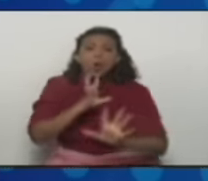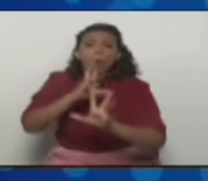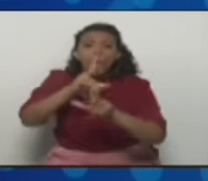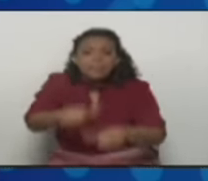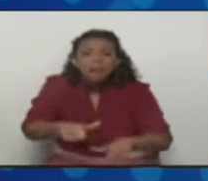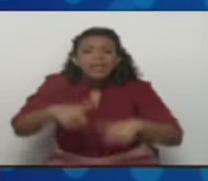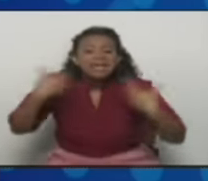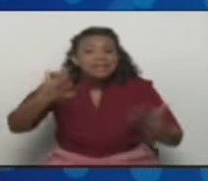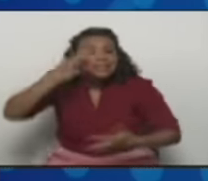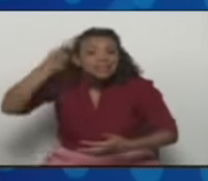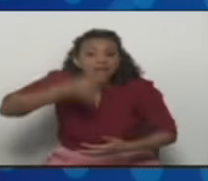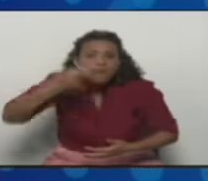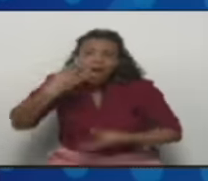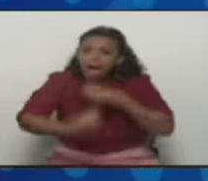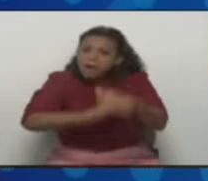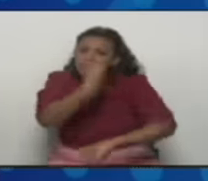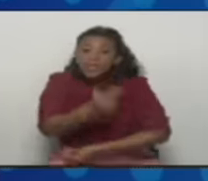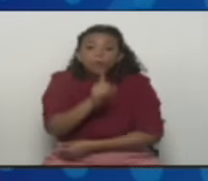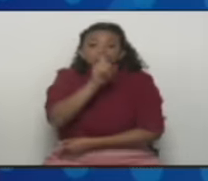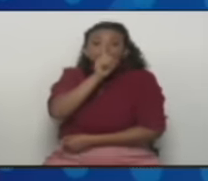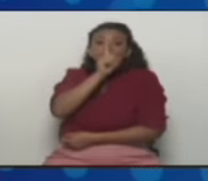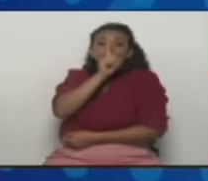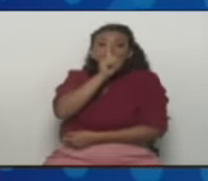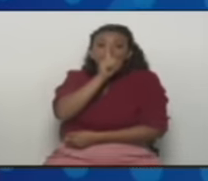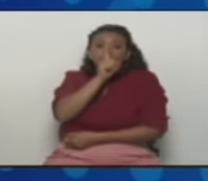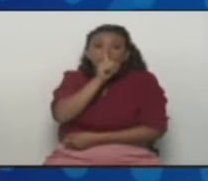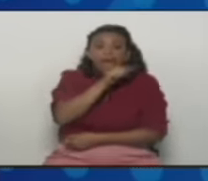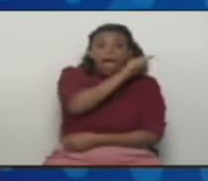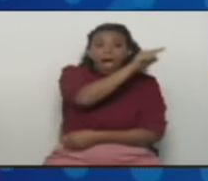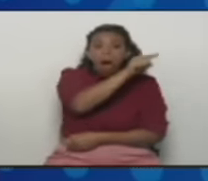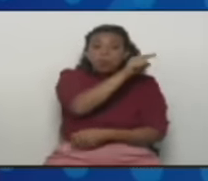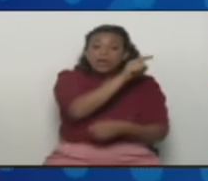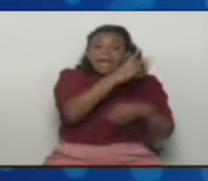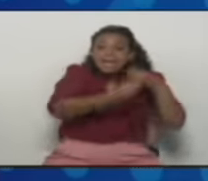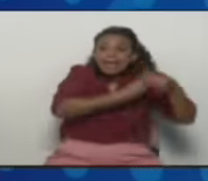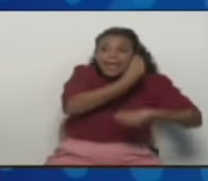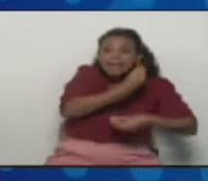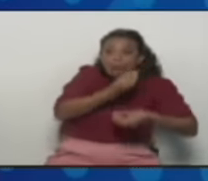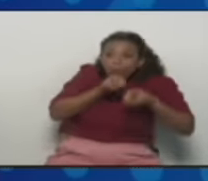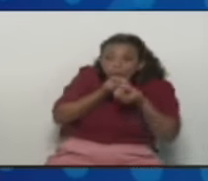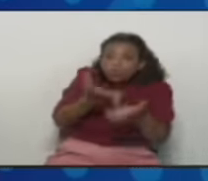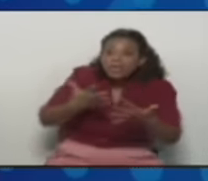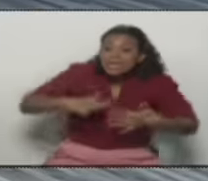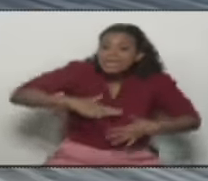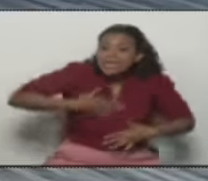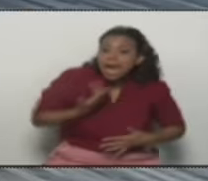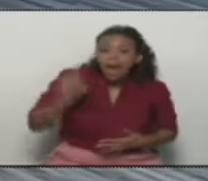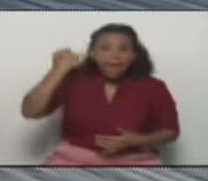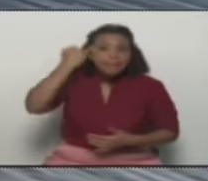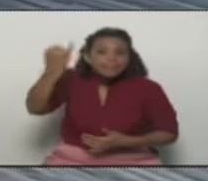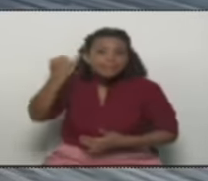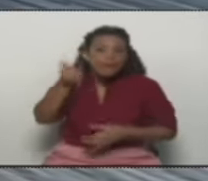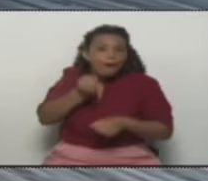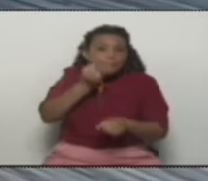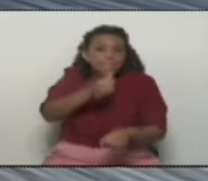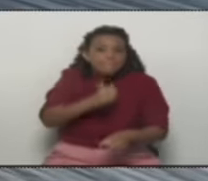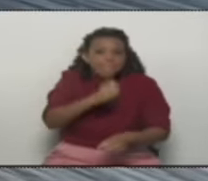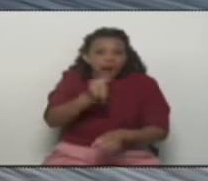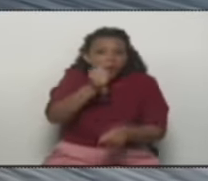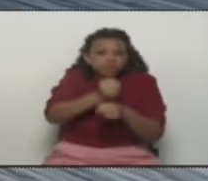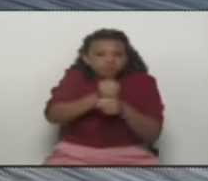se están haciendo, de las cosas que se hicieron y de lo que pretenden hacer.